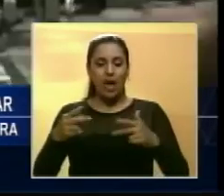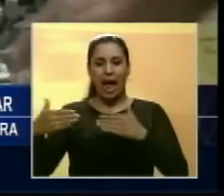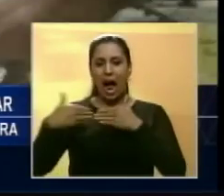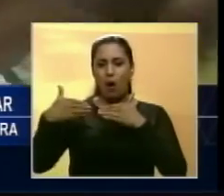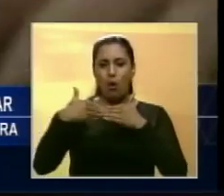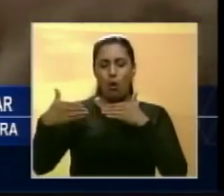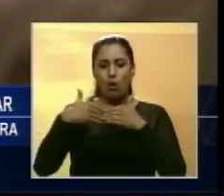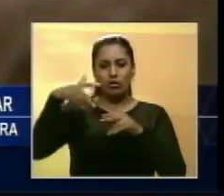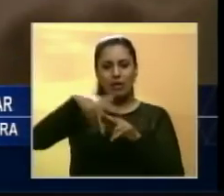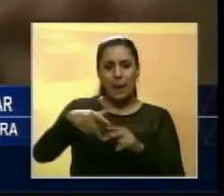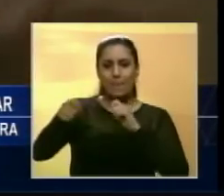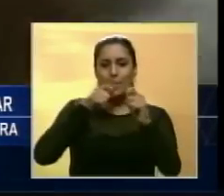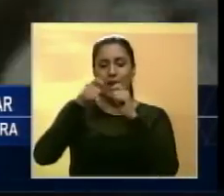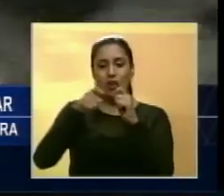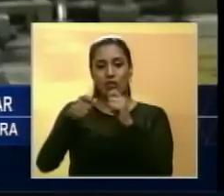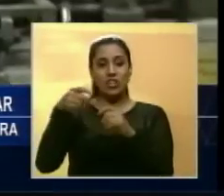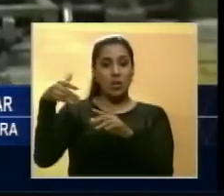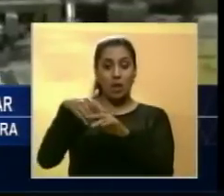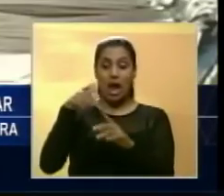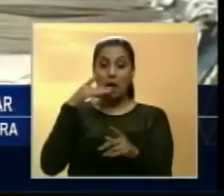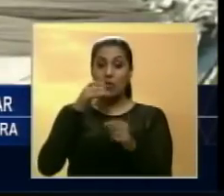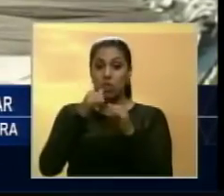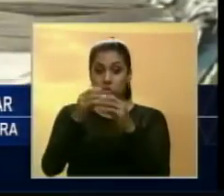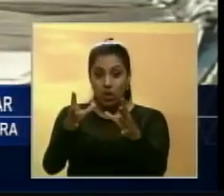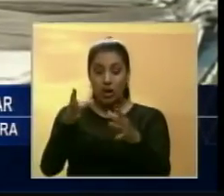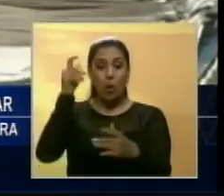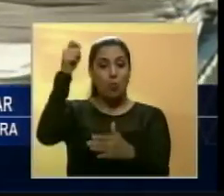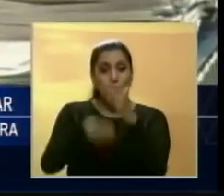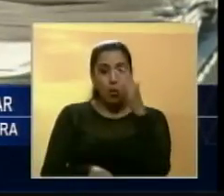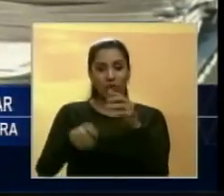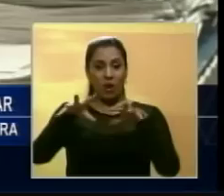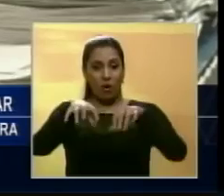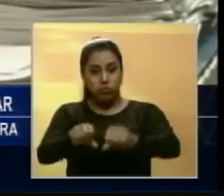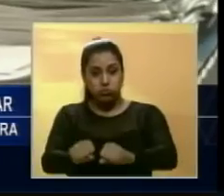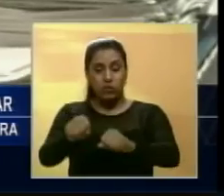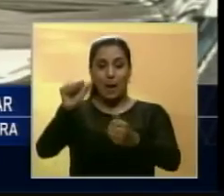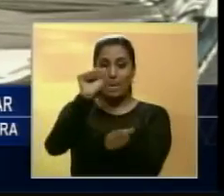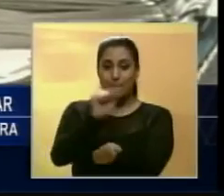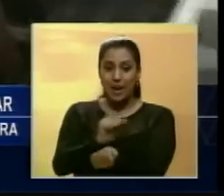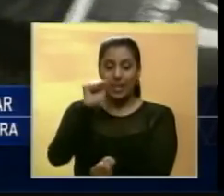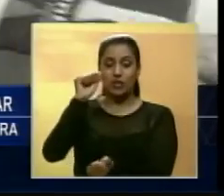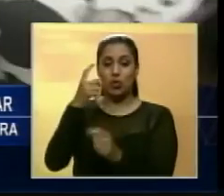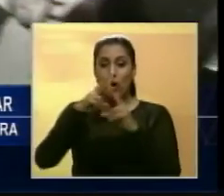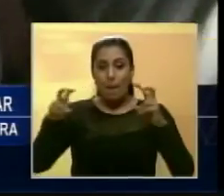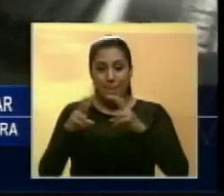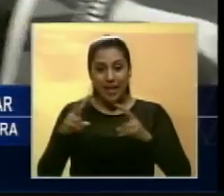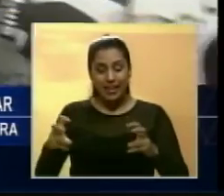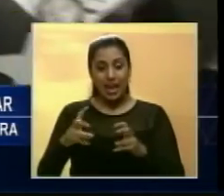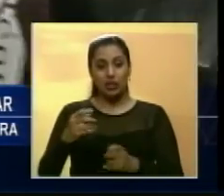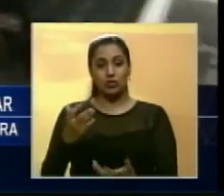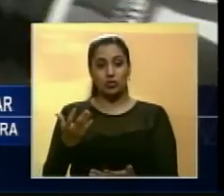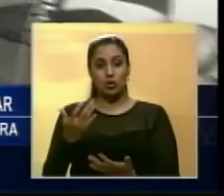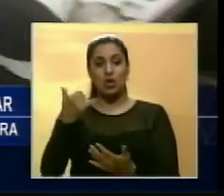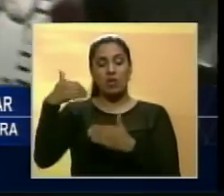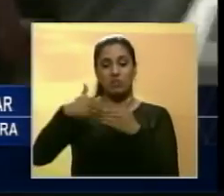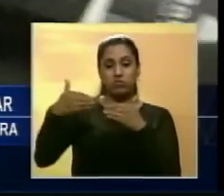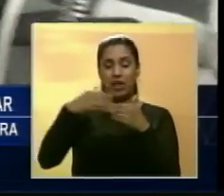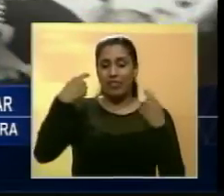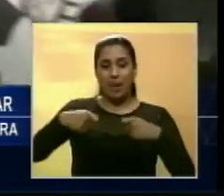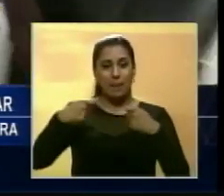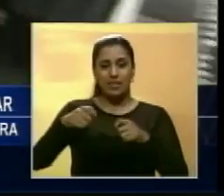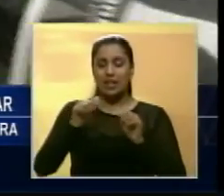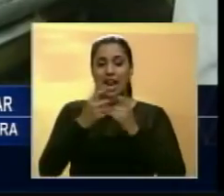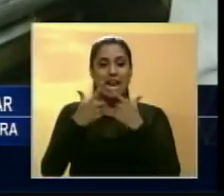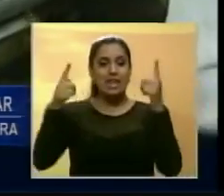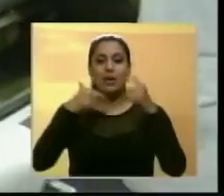e intimidado a periodistas a través de amenazas, multas, expropiaciones, arrestos, investigaciones criminales y persecución para